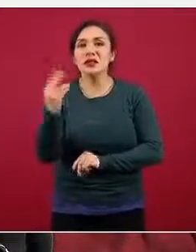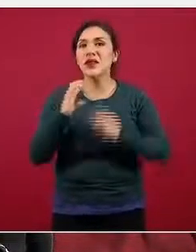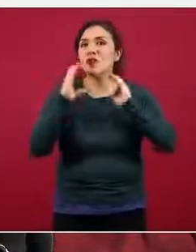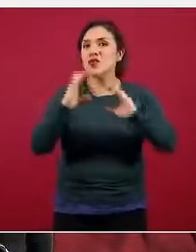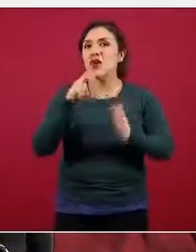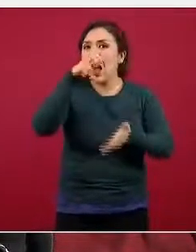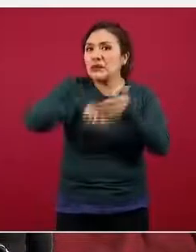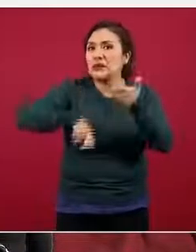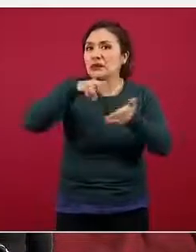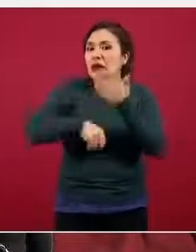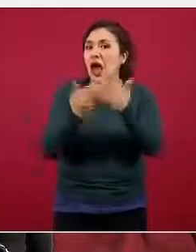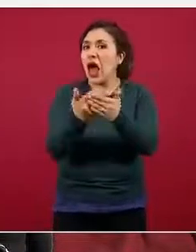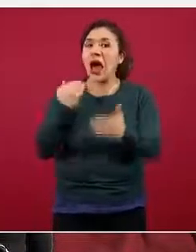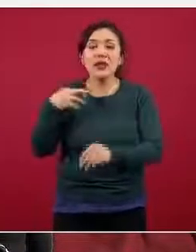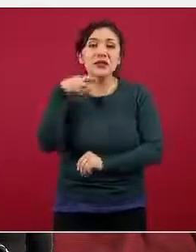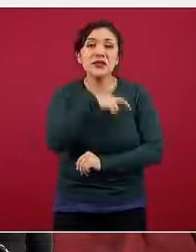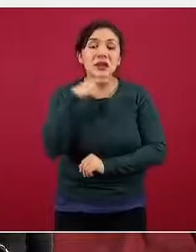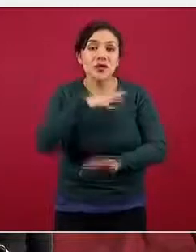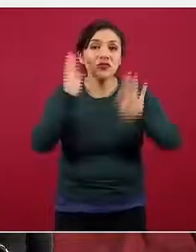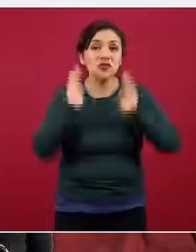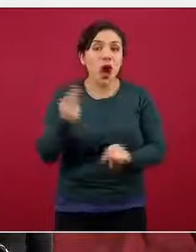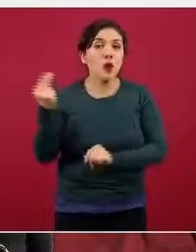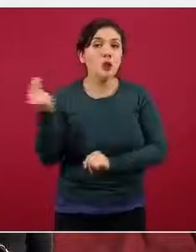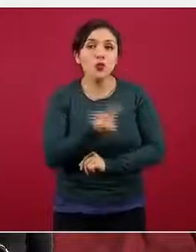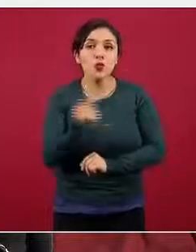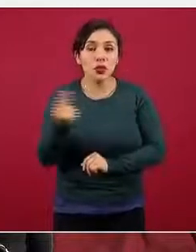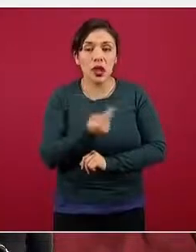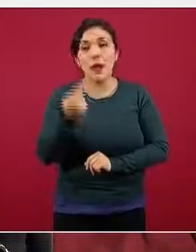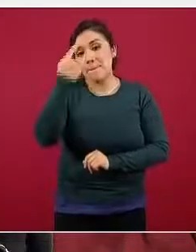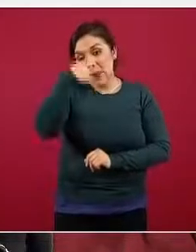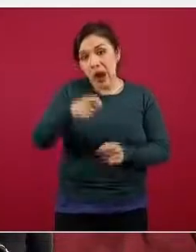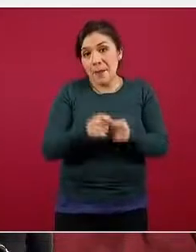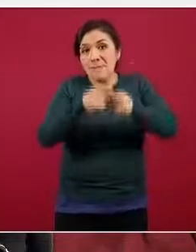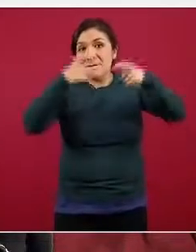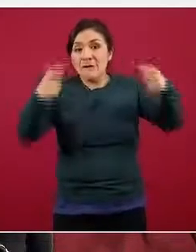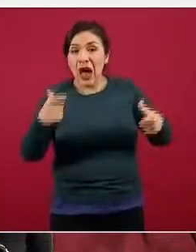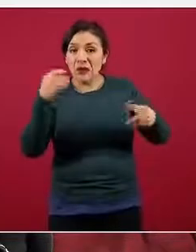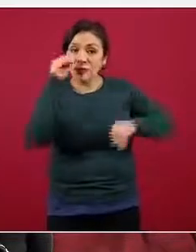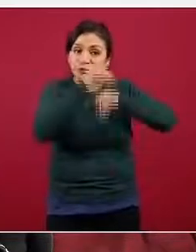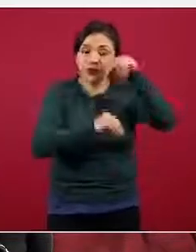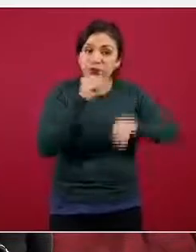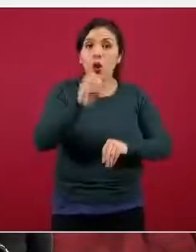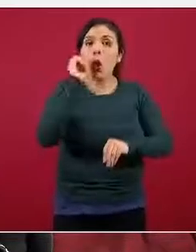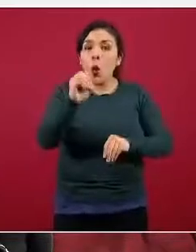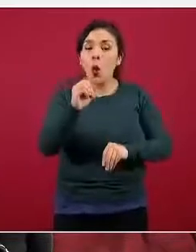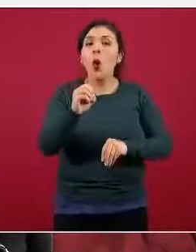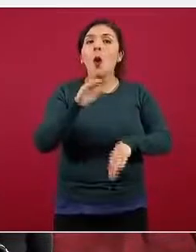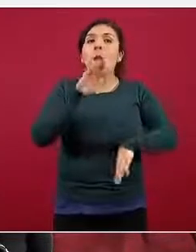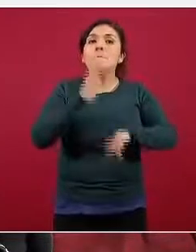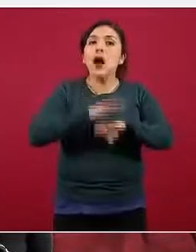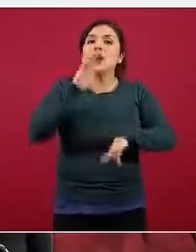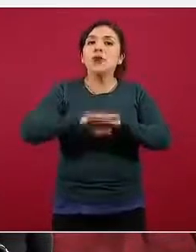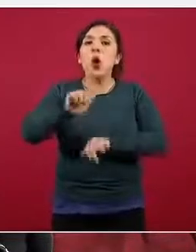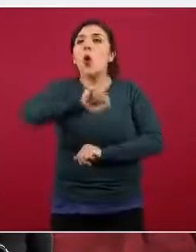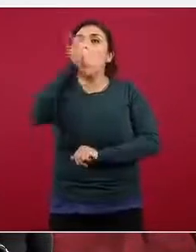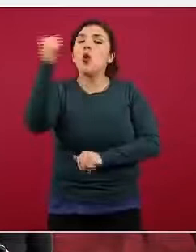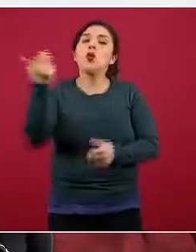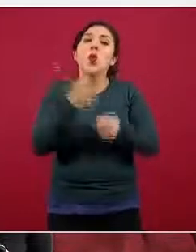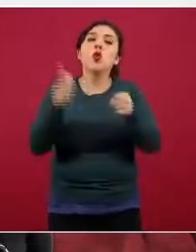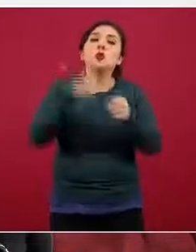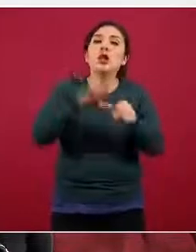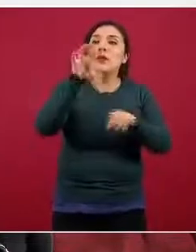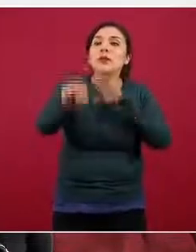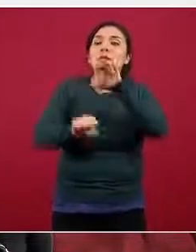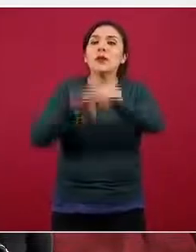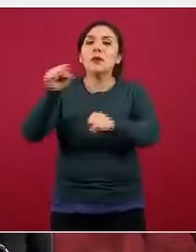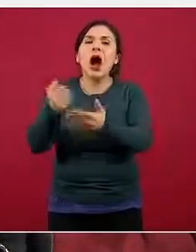acciones inmediatas, urgentes, ya sea de expansión o de extensión a otras unidades que no se